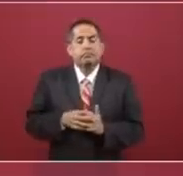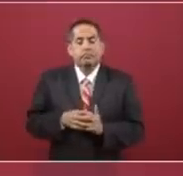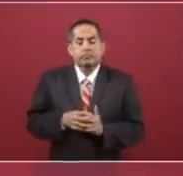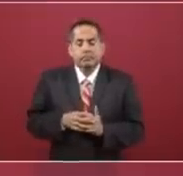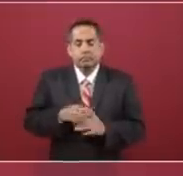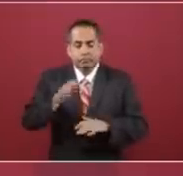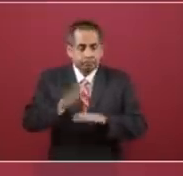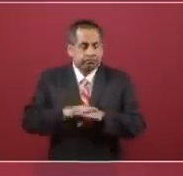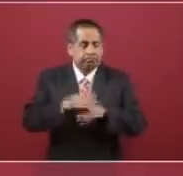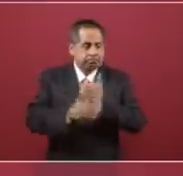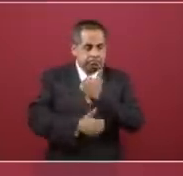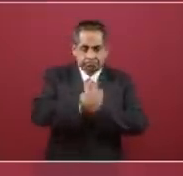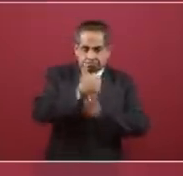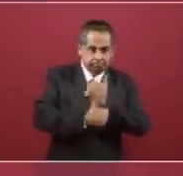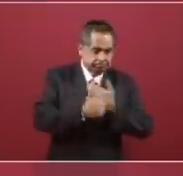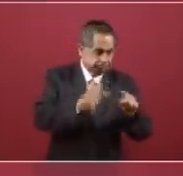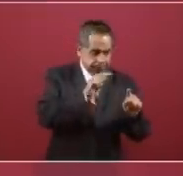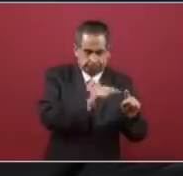una mayor competencia.